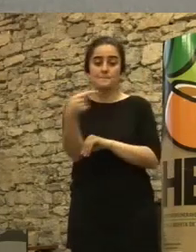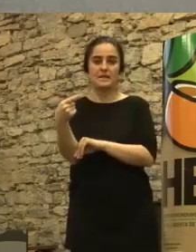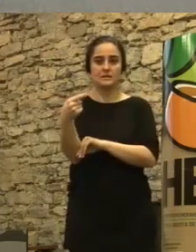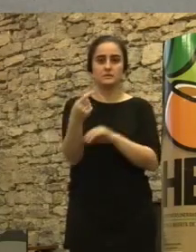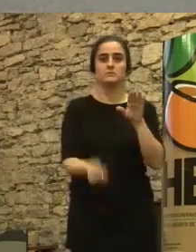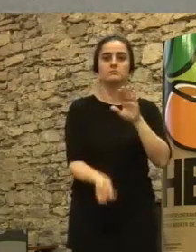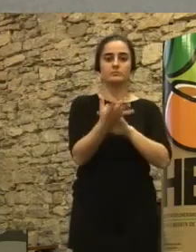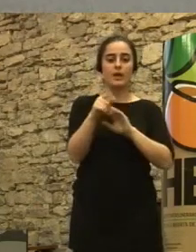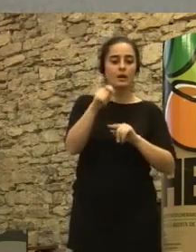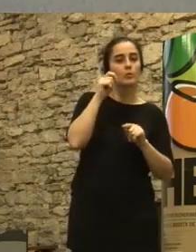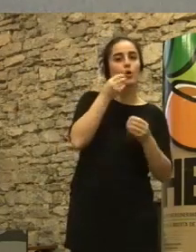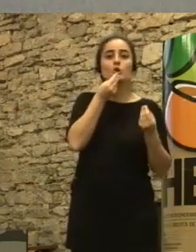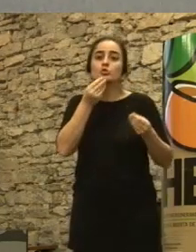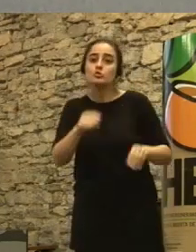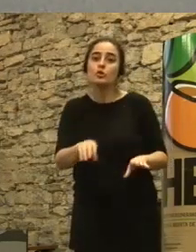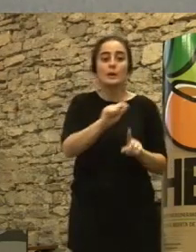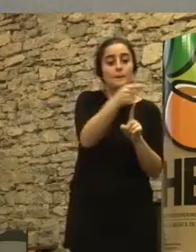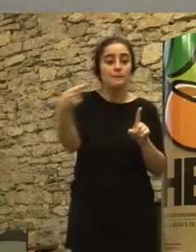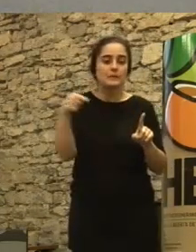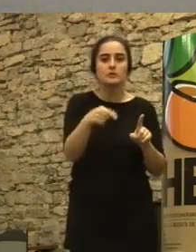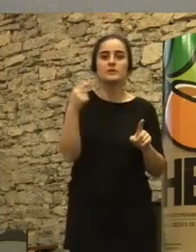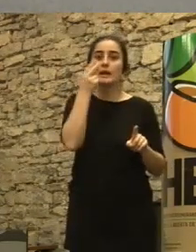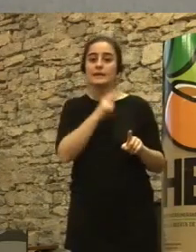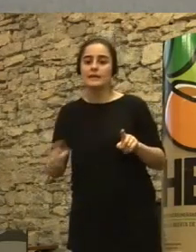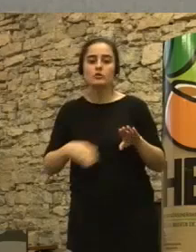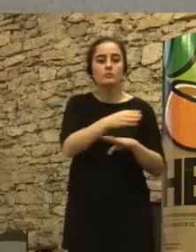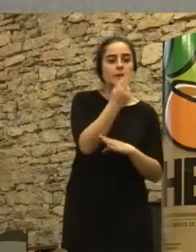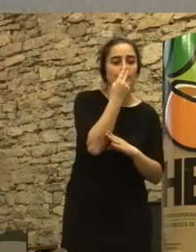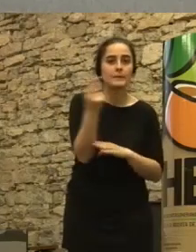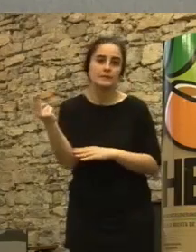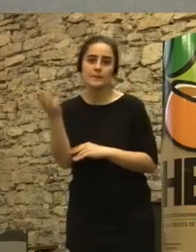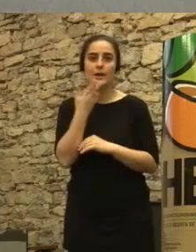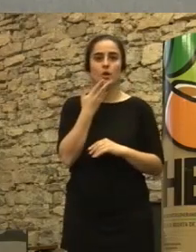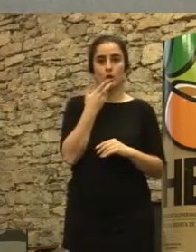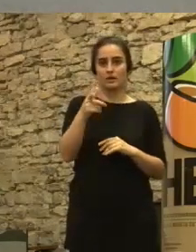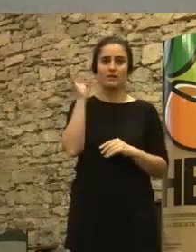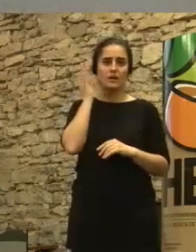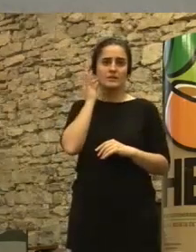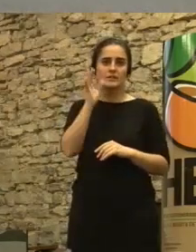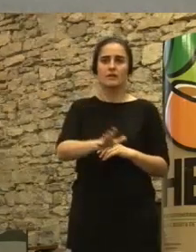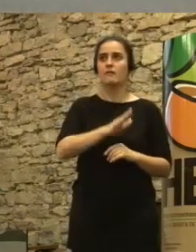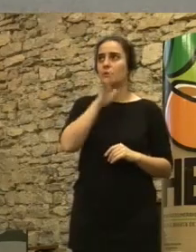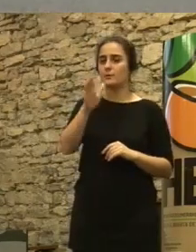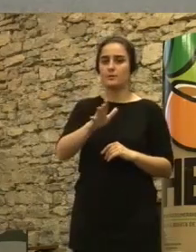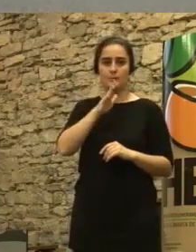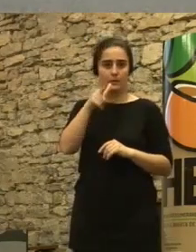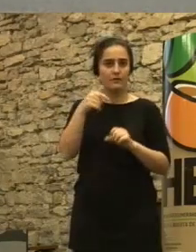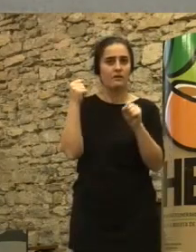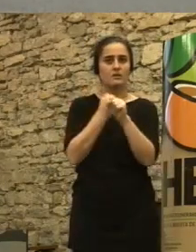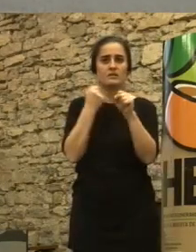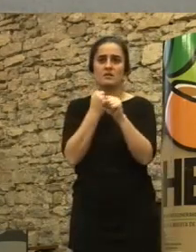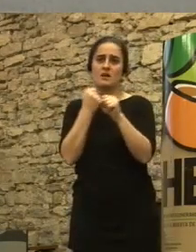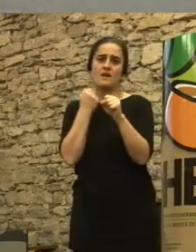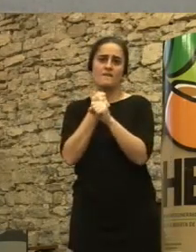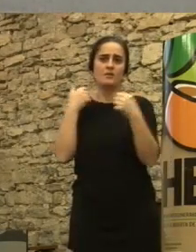dado. Y ahí van los niños de todas las escuelas. Es decir, es una chica brutal que está haciendo una cosa